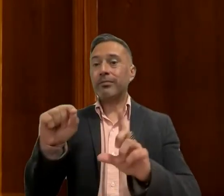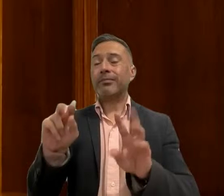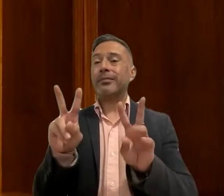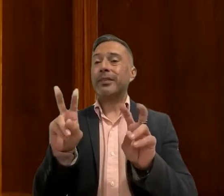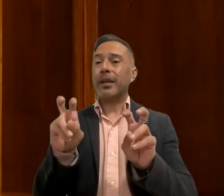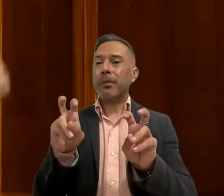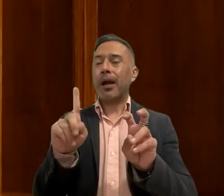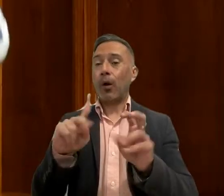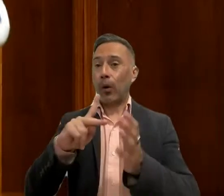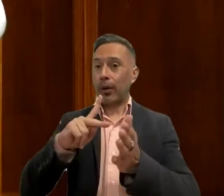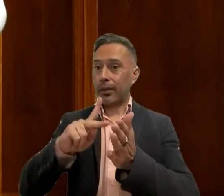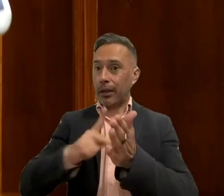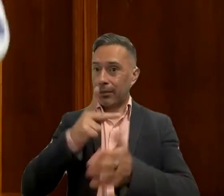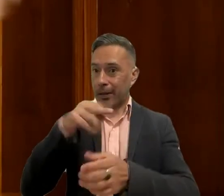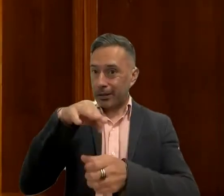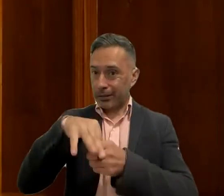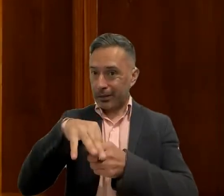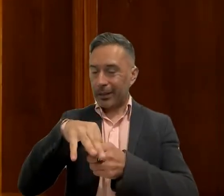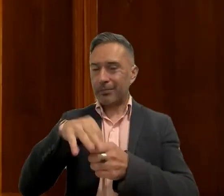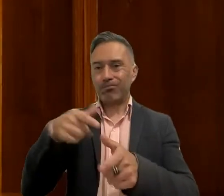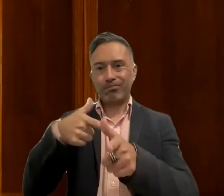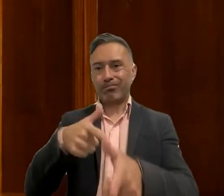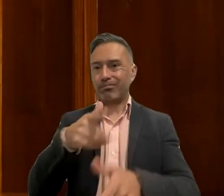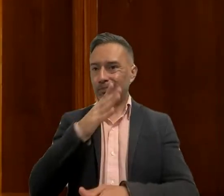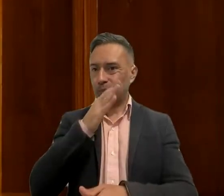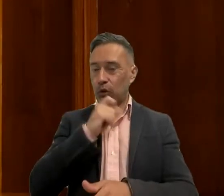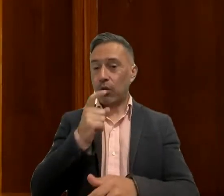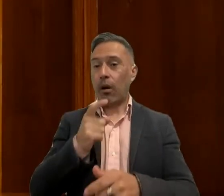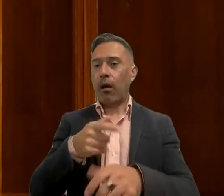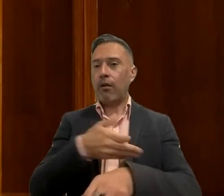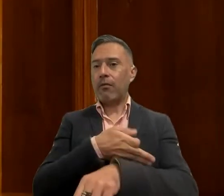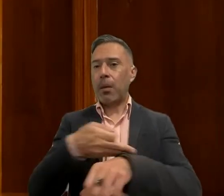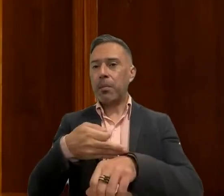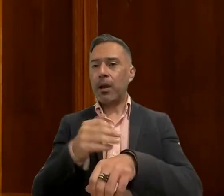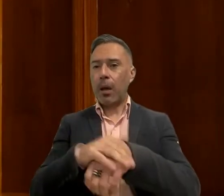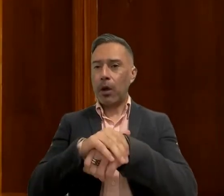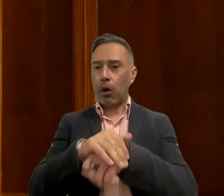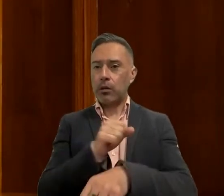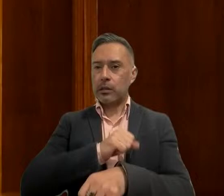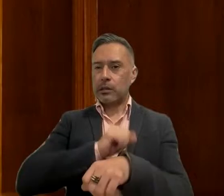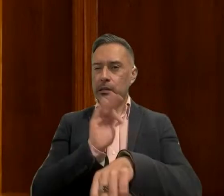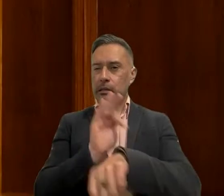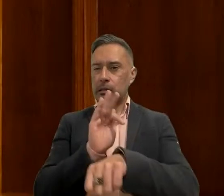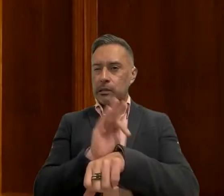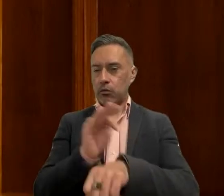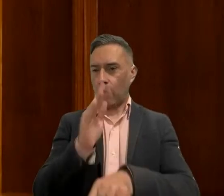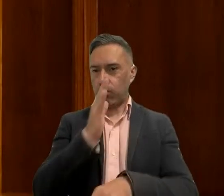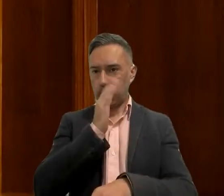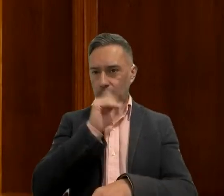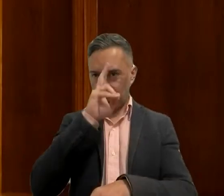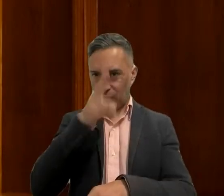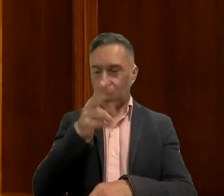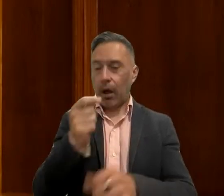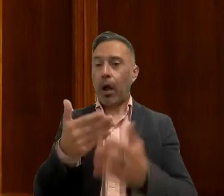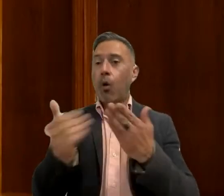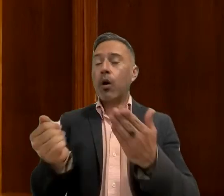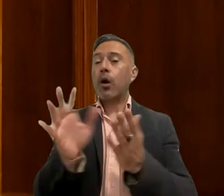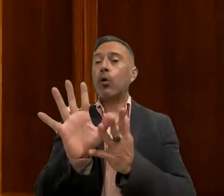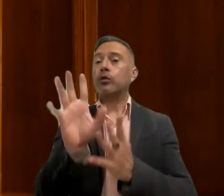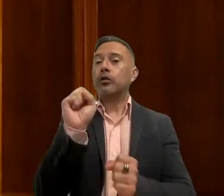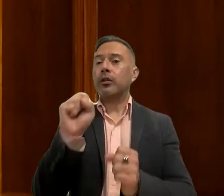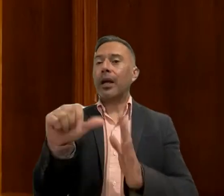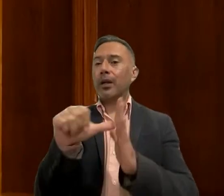no reelección y nepotismo electoral. Para los efectos del artículo 135 constitucional,